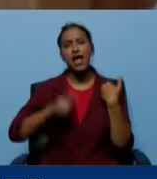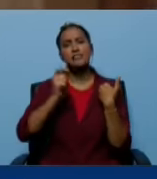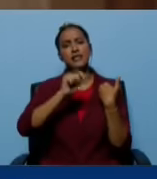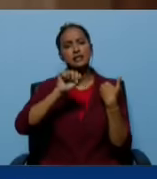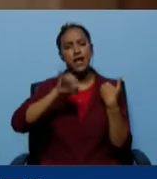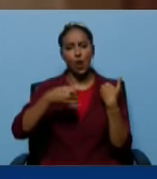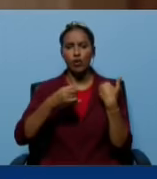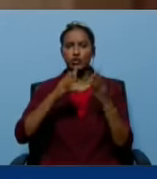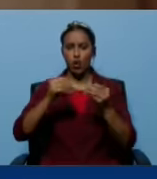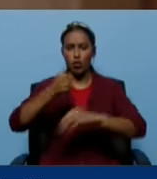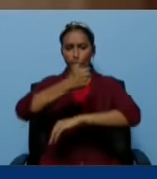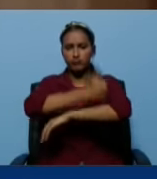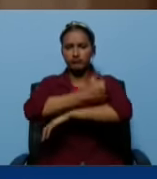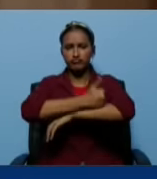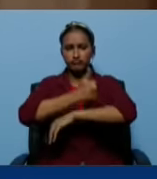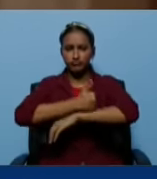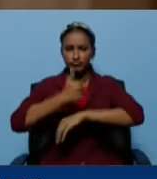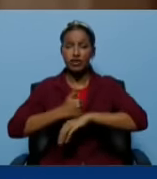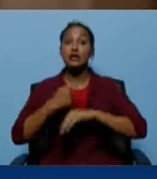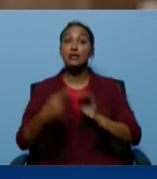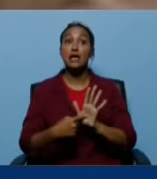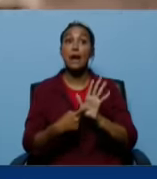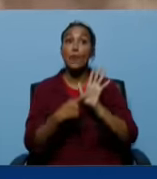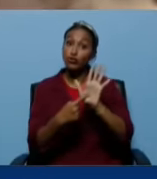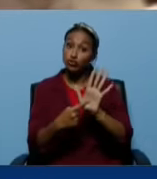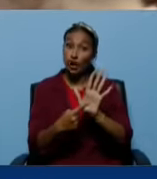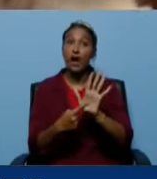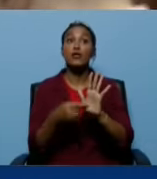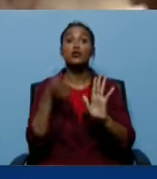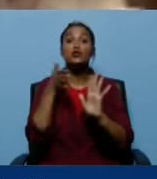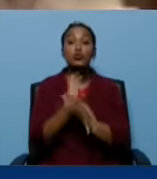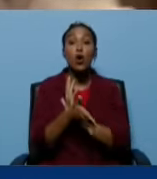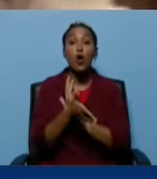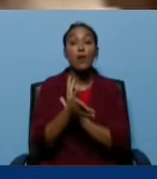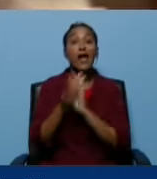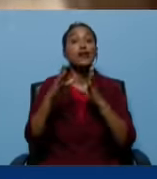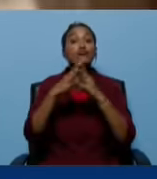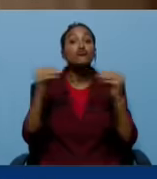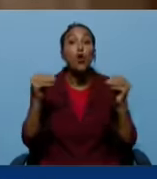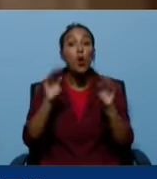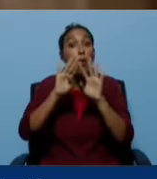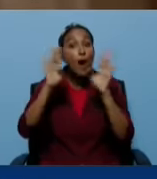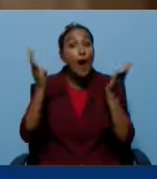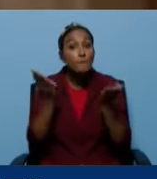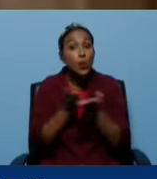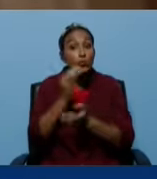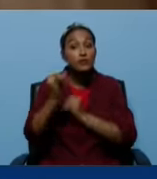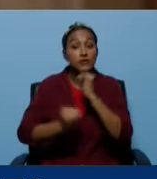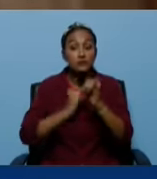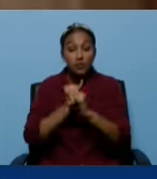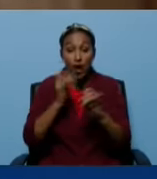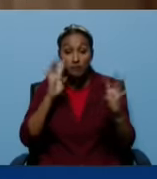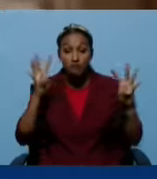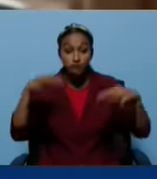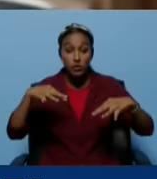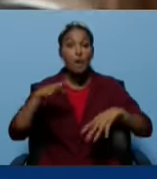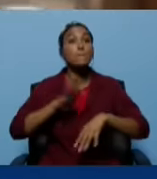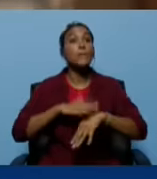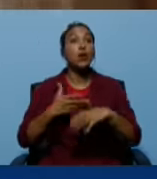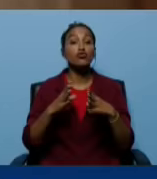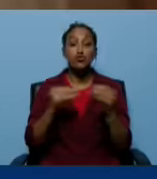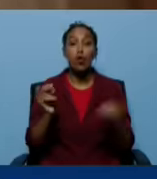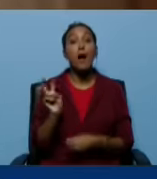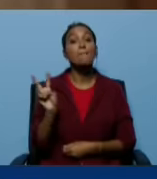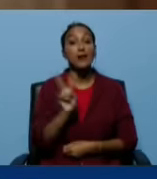Electoral, que ha expuesto ante los ojos del mundo, y concretamente en Venezuela, podemos decir, estaba presente acá todo el